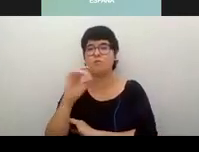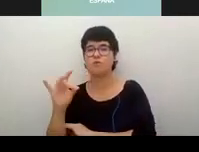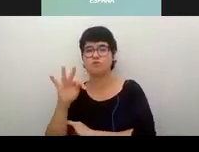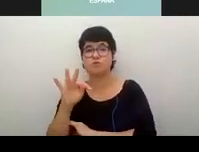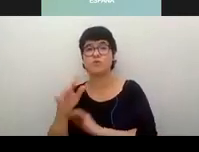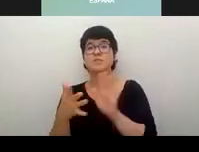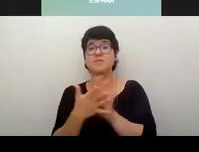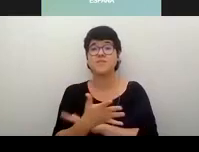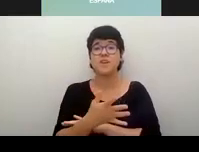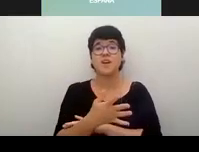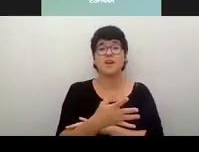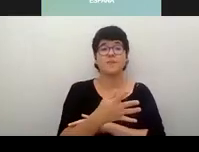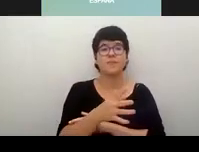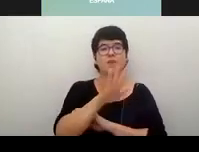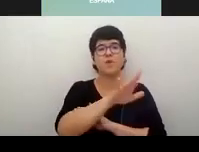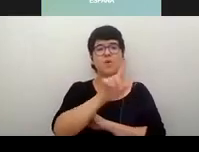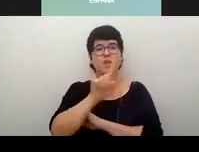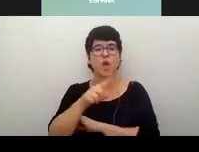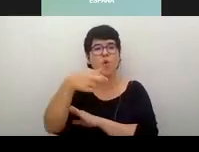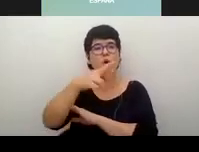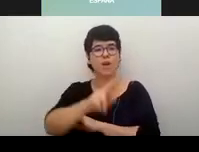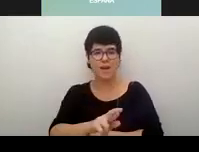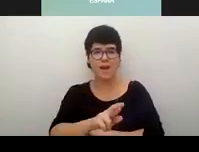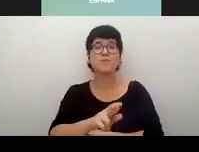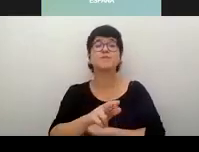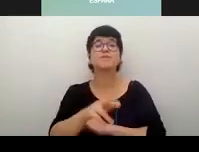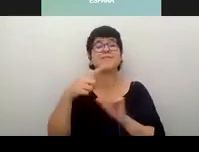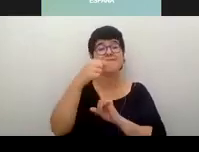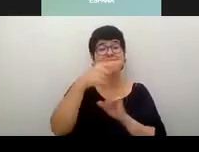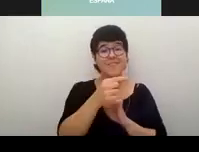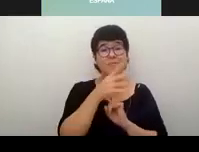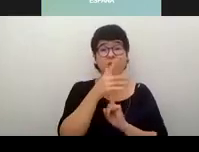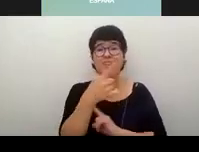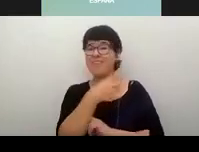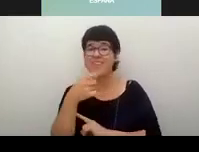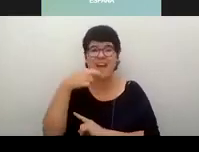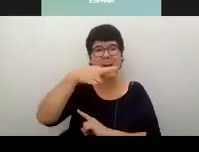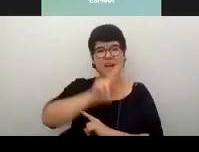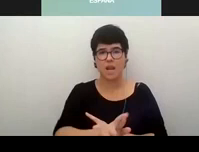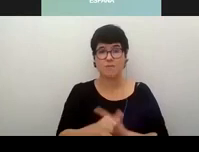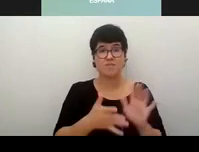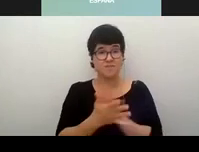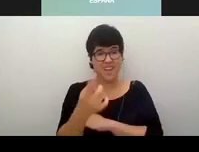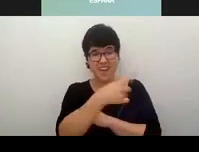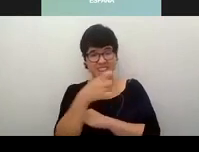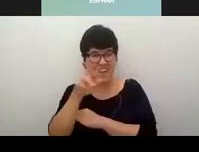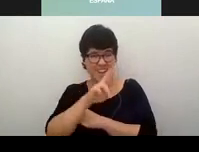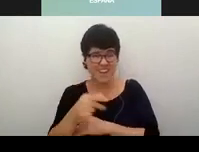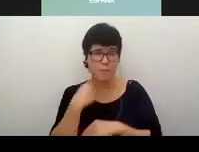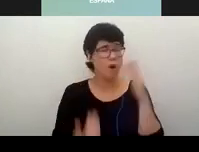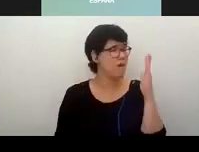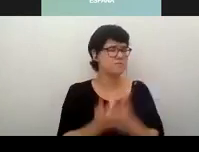producto. Desde luego no os aconsejo que os metáis 100 gramos de producto al día por esto que comentábamos antes, porque llegar